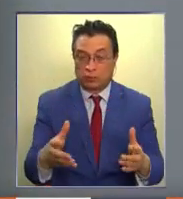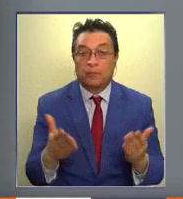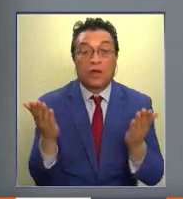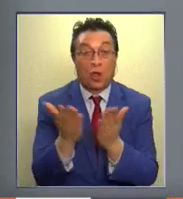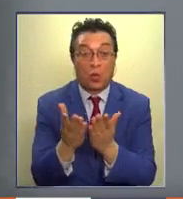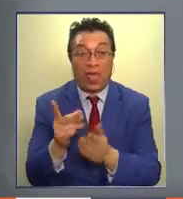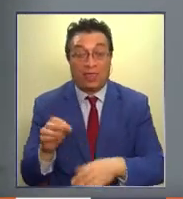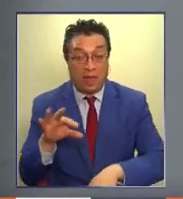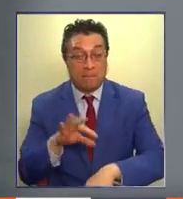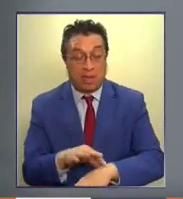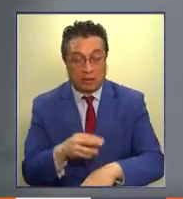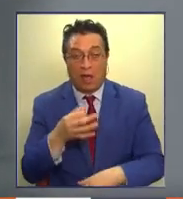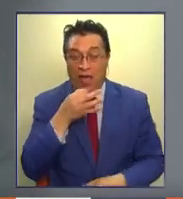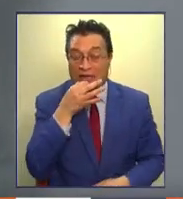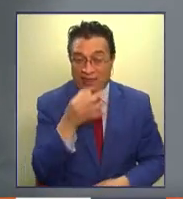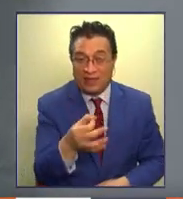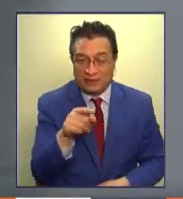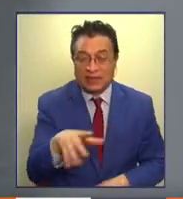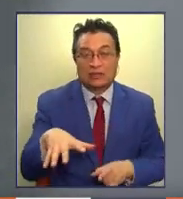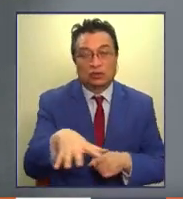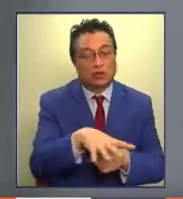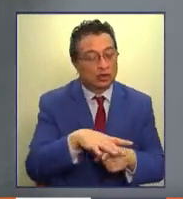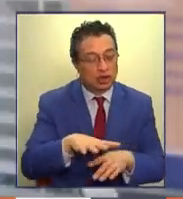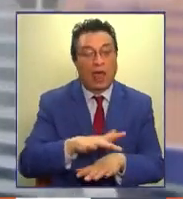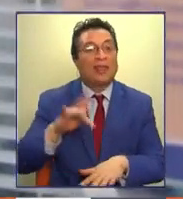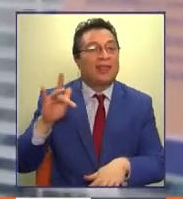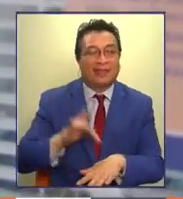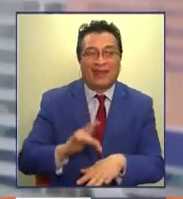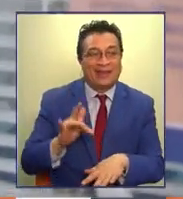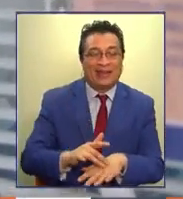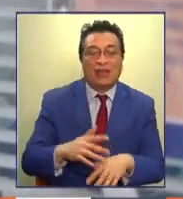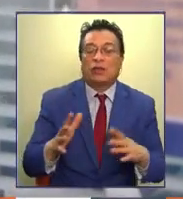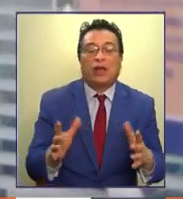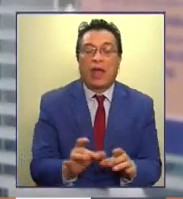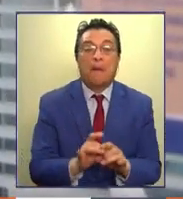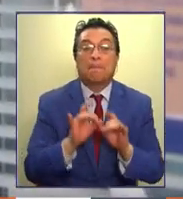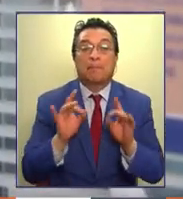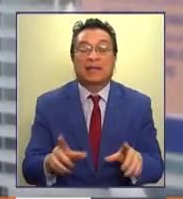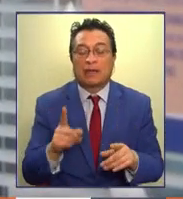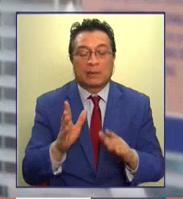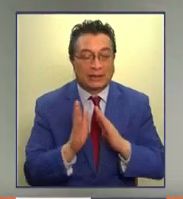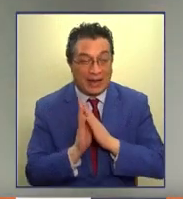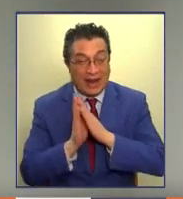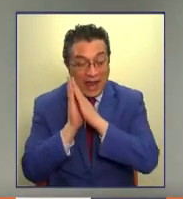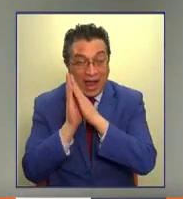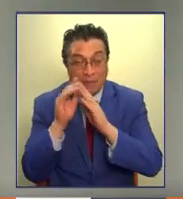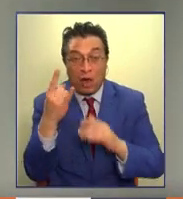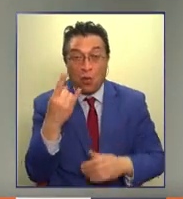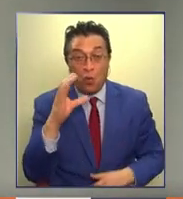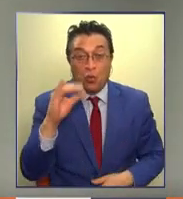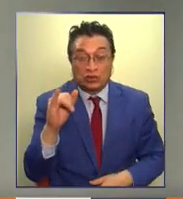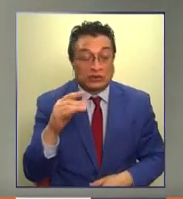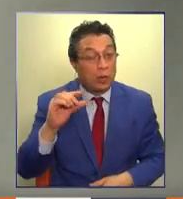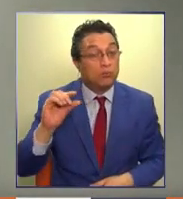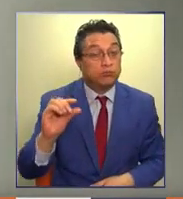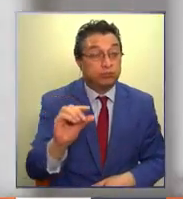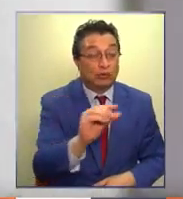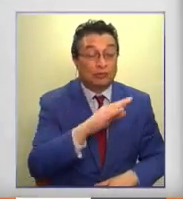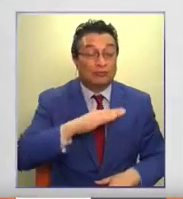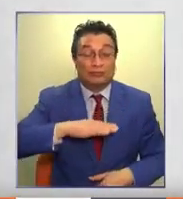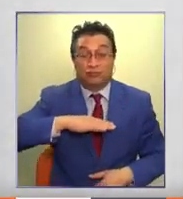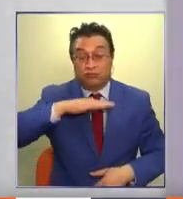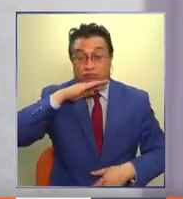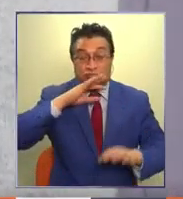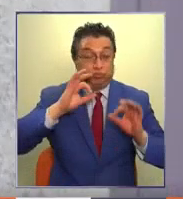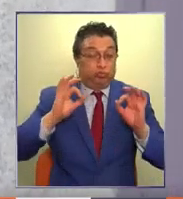insiste en que la situación aún es compleja especialmente por la cantidad de camas críticas y el alto nivel de colapso de la red de